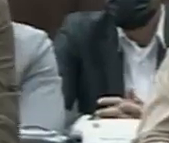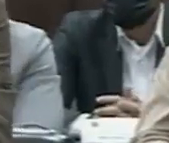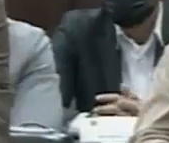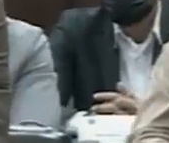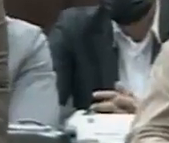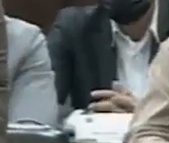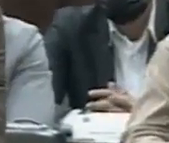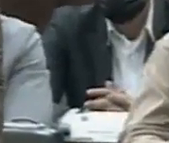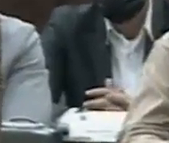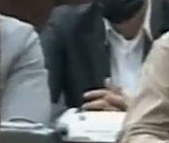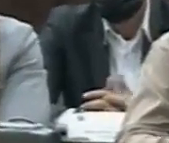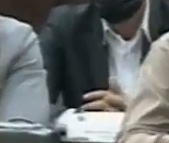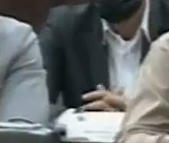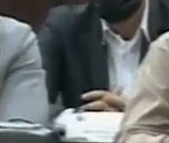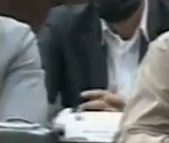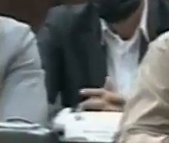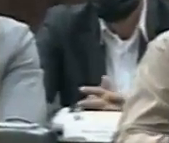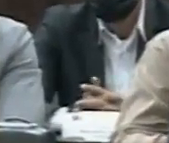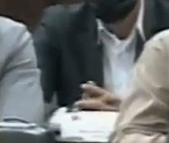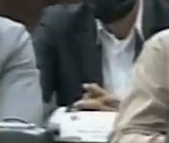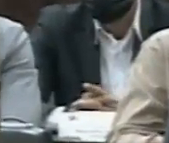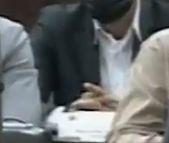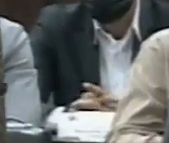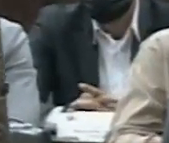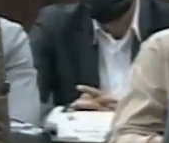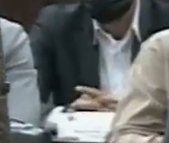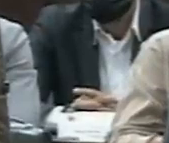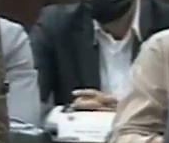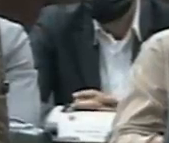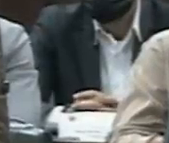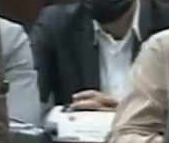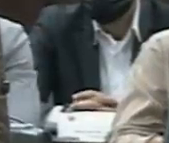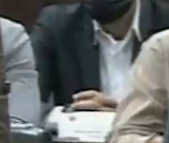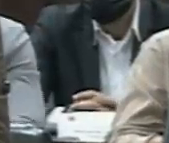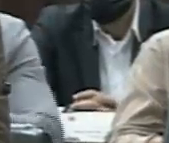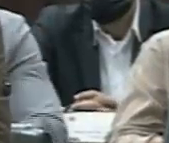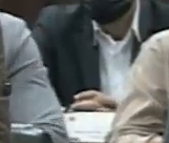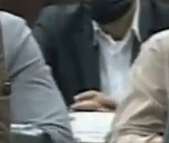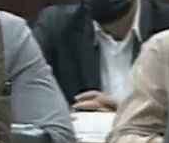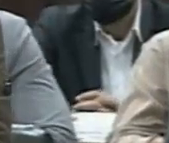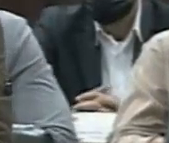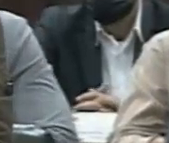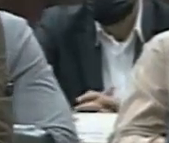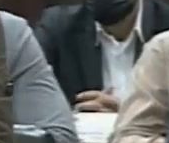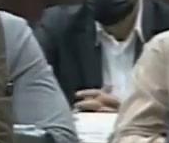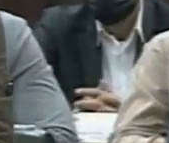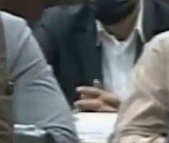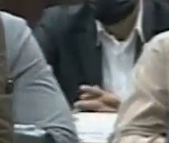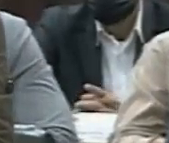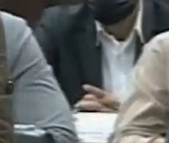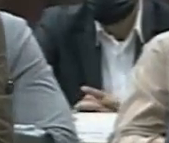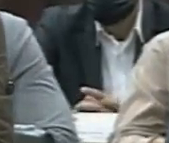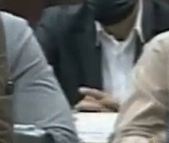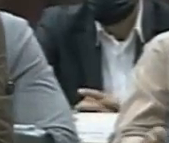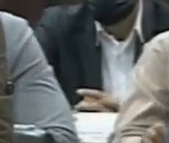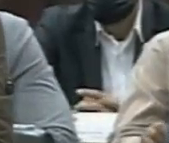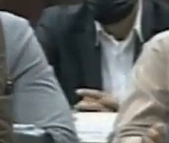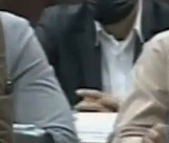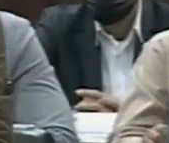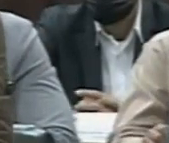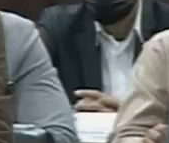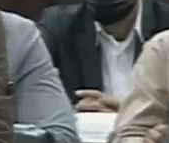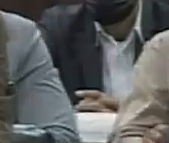Parlamento Nacional pues nosotros estamos desarrollando. Queríamos, bueno, felicitar al pueblo hondureño, sobre todo a su presidenta y al pueblo,